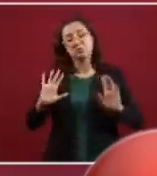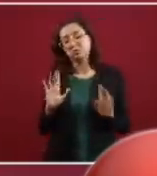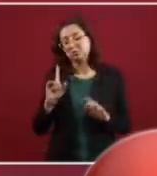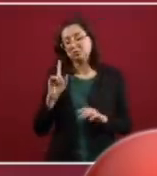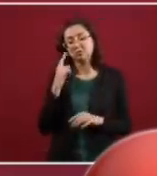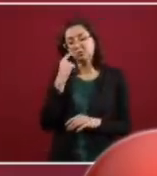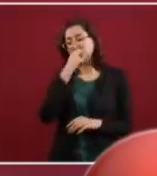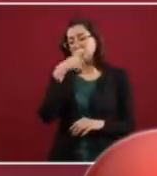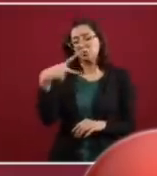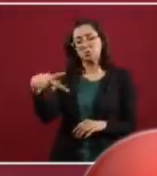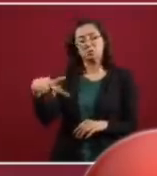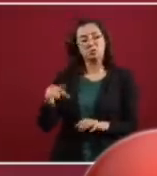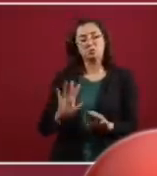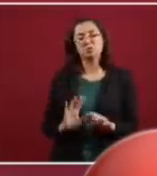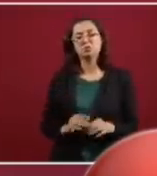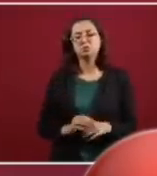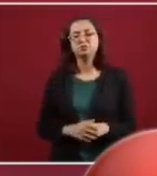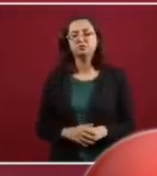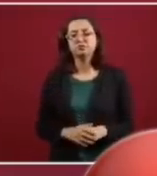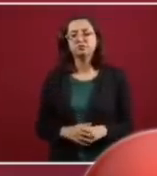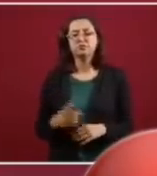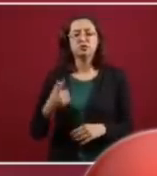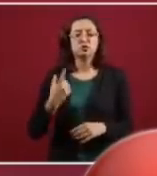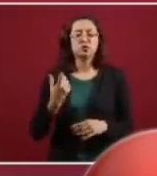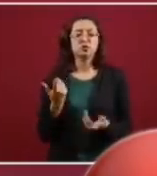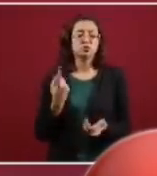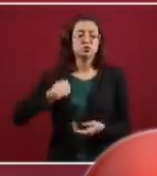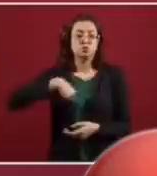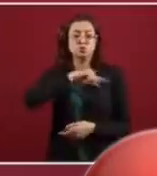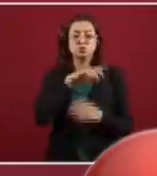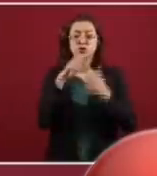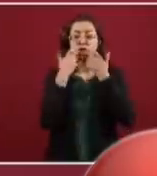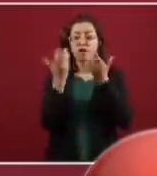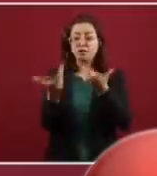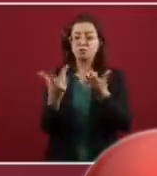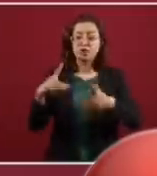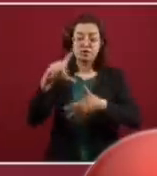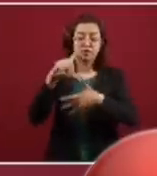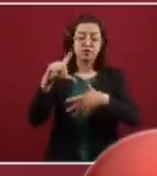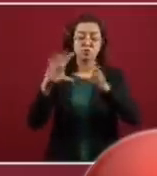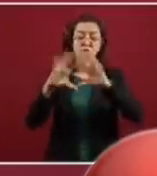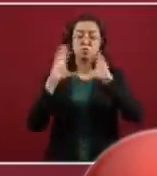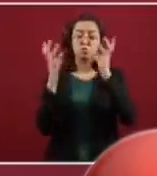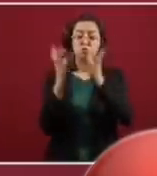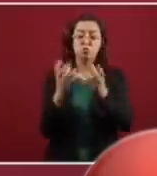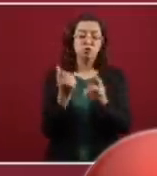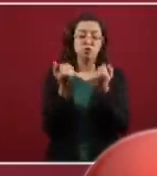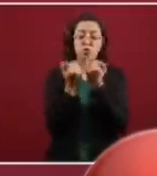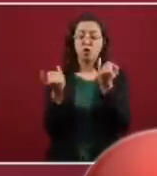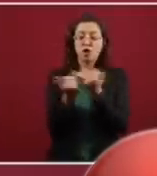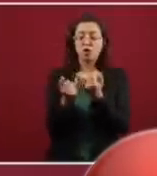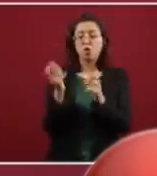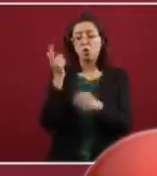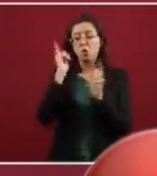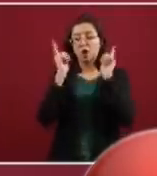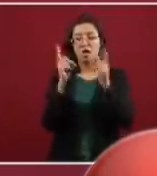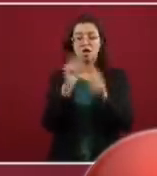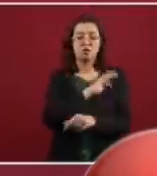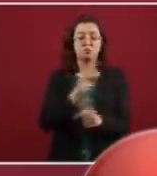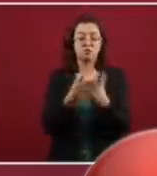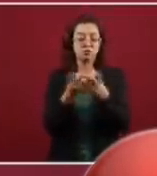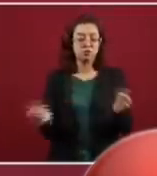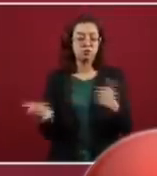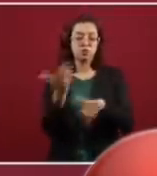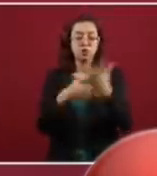ellos. ¿Qué desearíamos, como toda América Latina, yo creo que todo el mundo, que hubiese una salida pacífica,